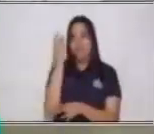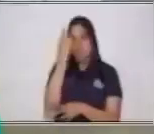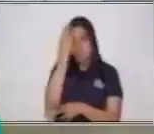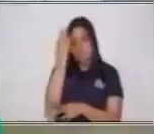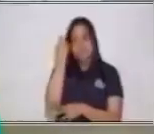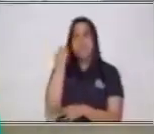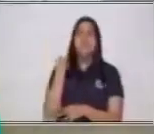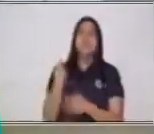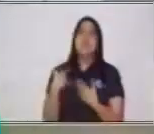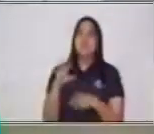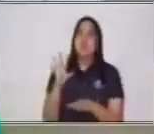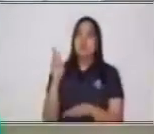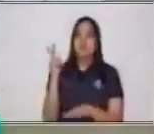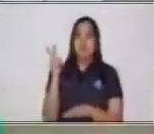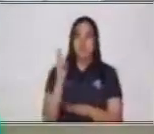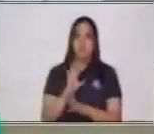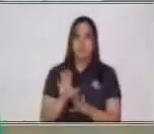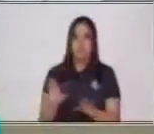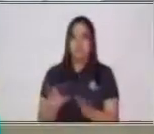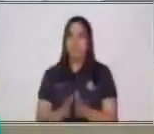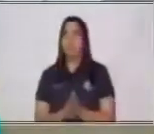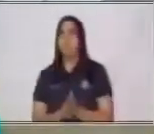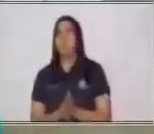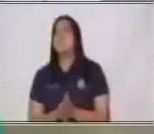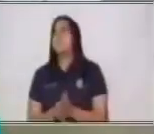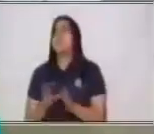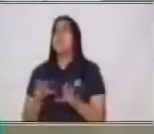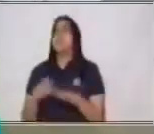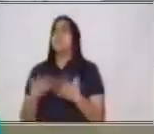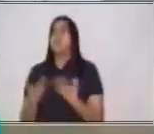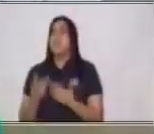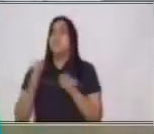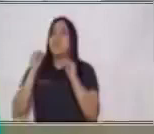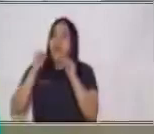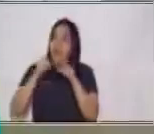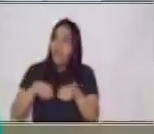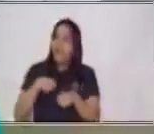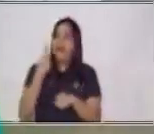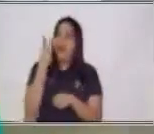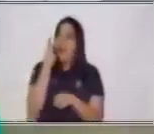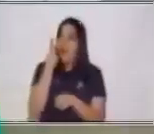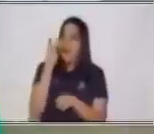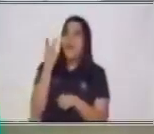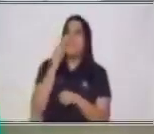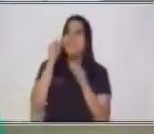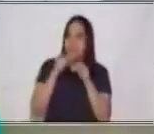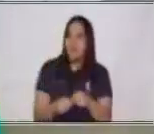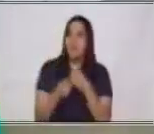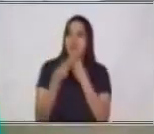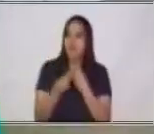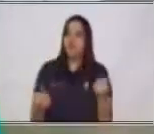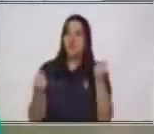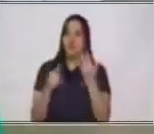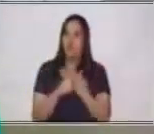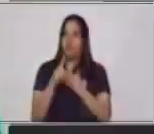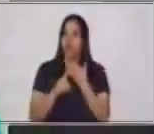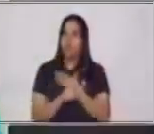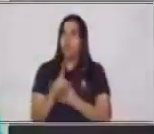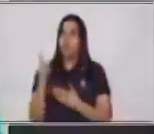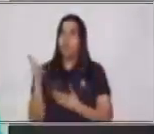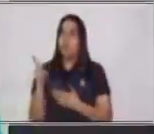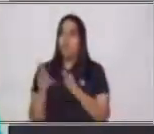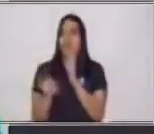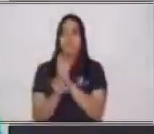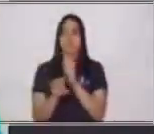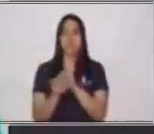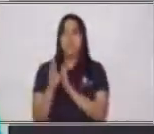esta es nuestra segunda raíz. Y entonces aquí sí nos quedó una operación por realizar, que es esta. La